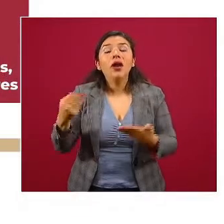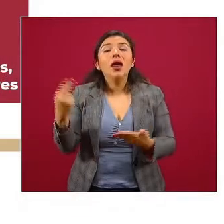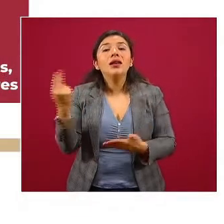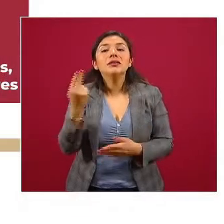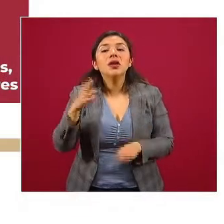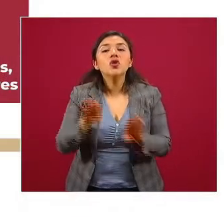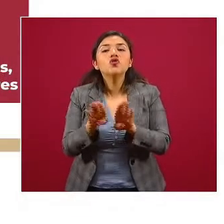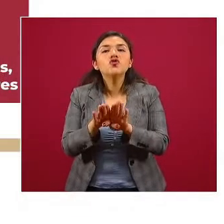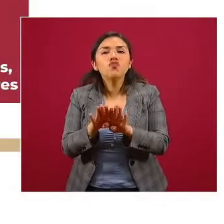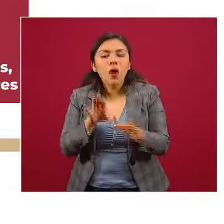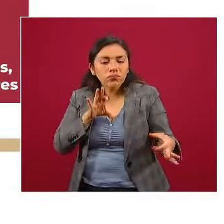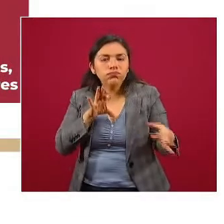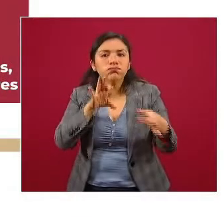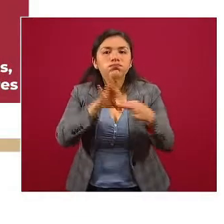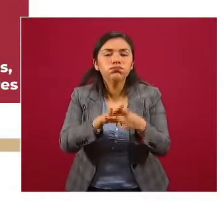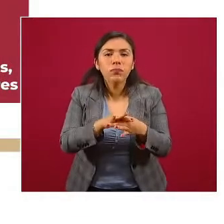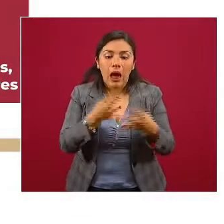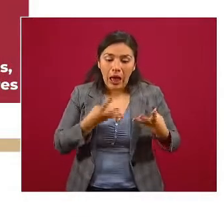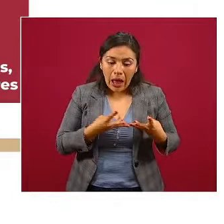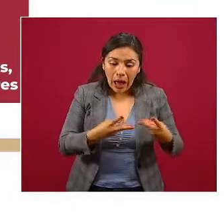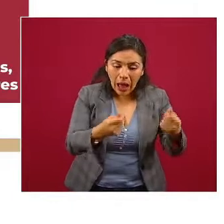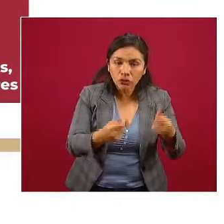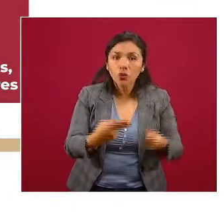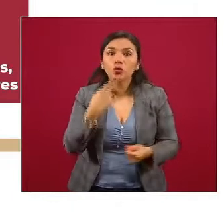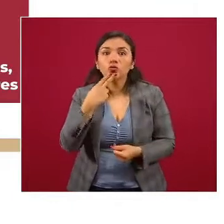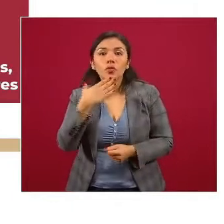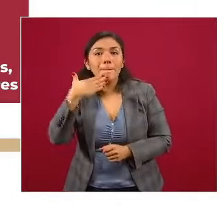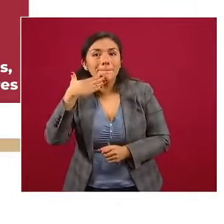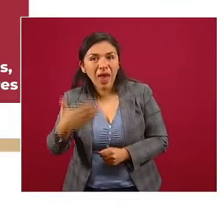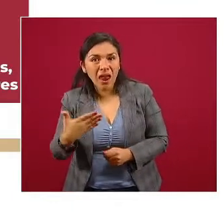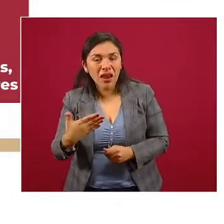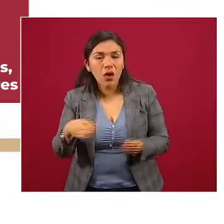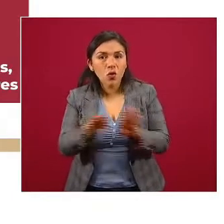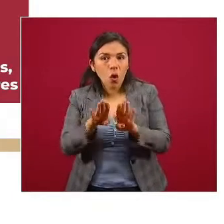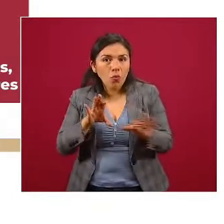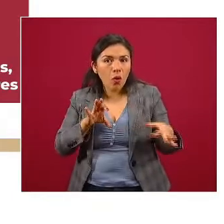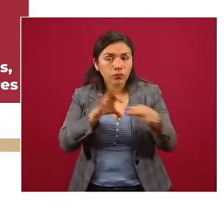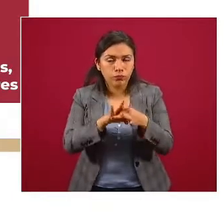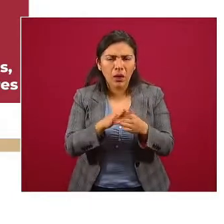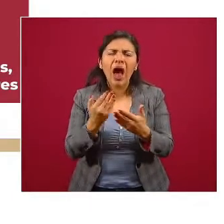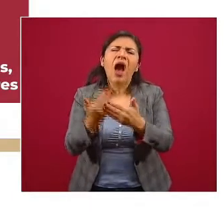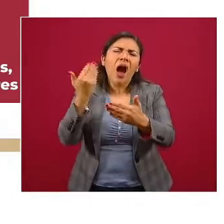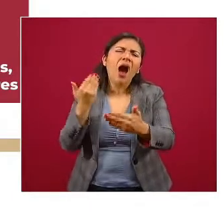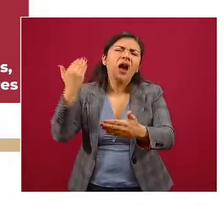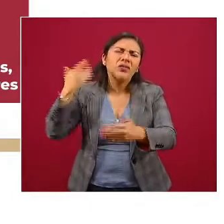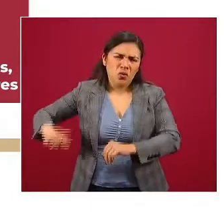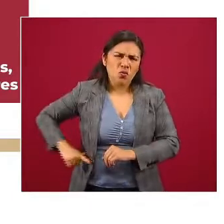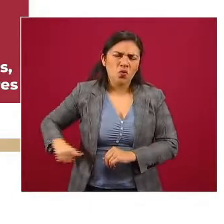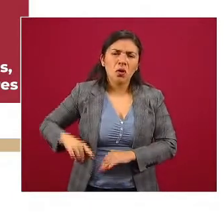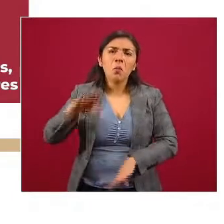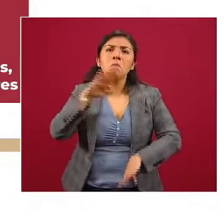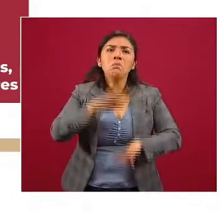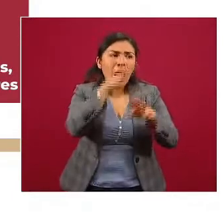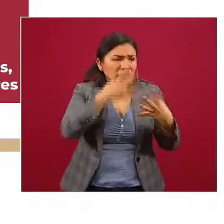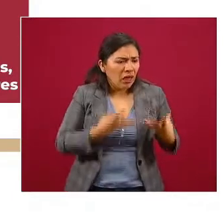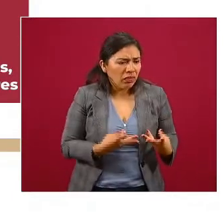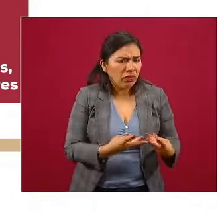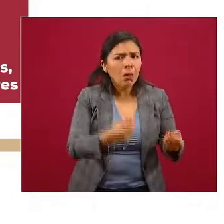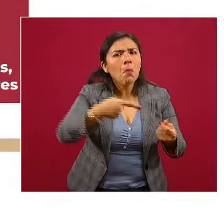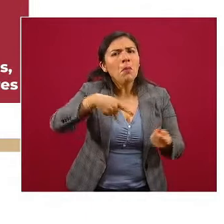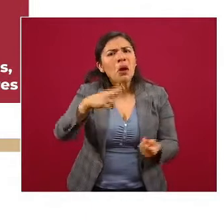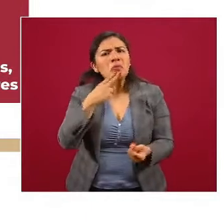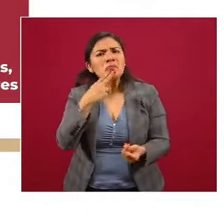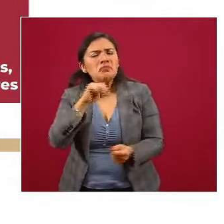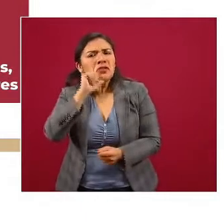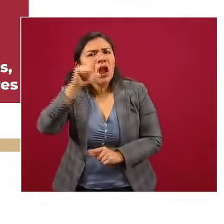esta relación entre gasto y eficiencia. En los régimenes pasados aumentaba el gasto, pero bajaba la eficiencia.